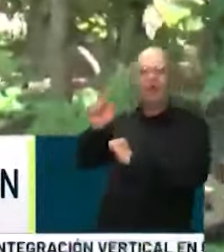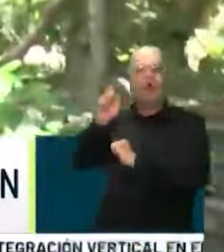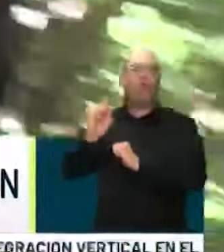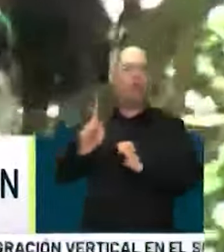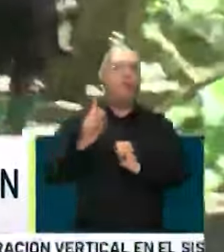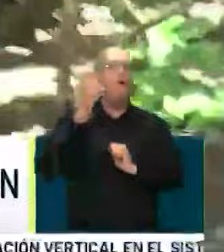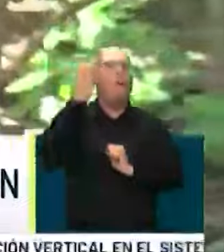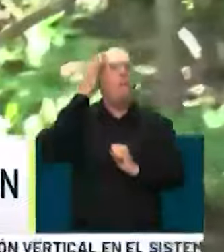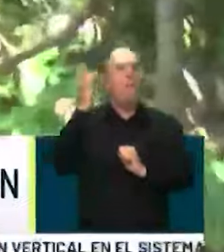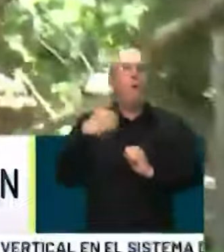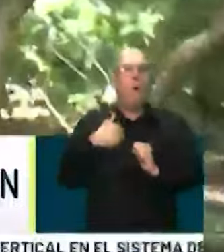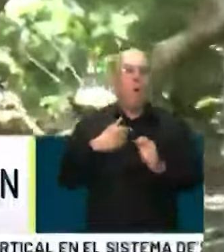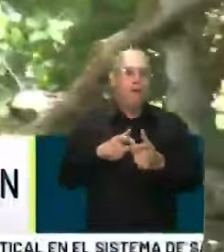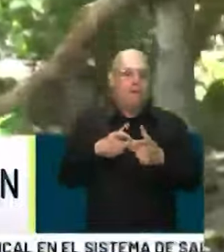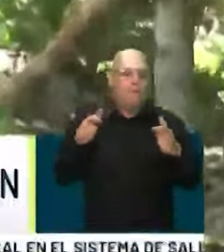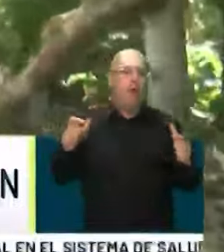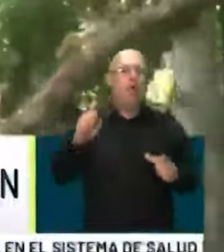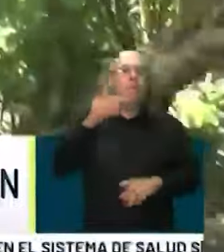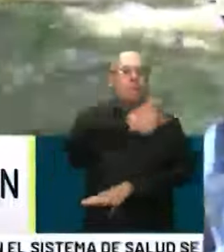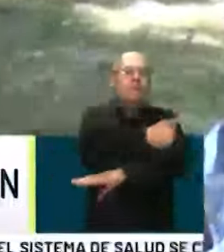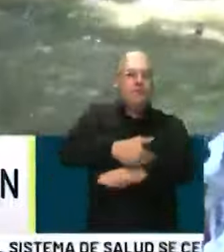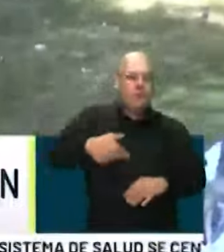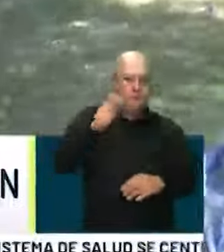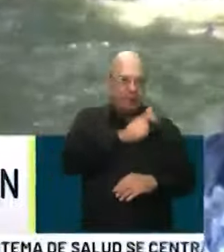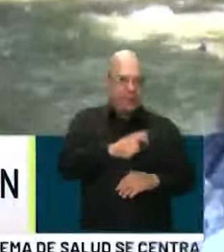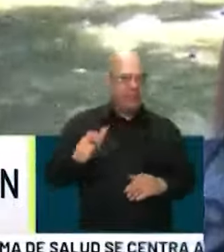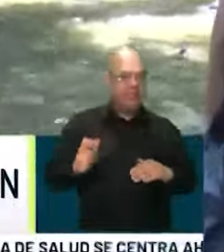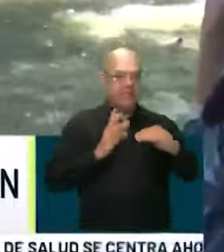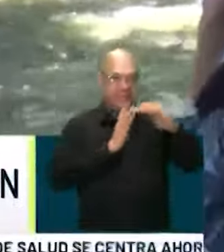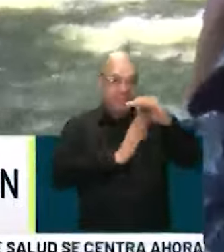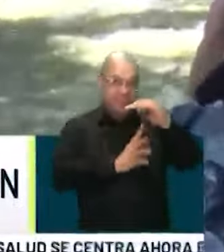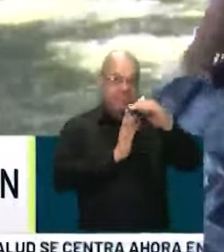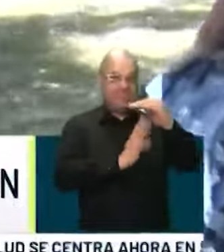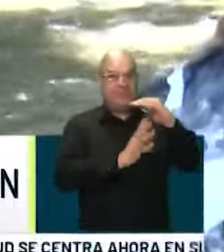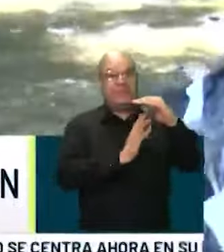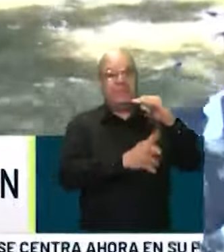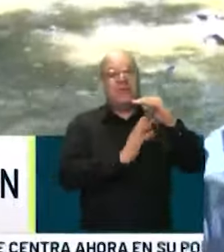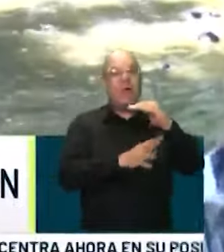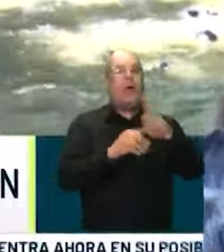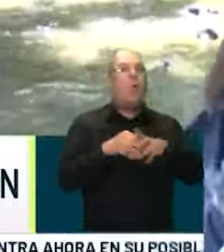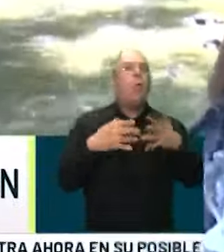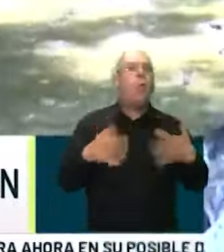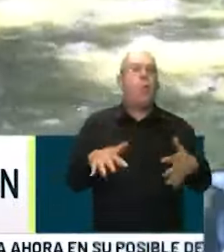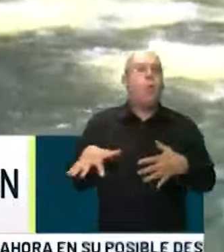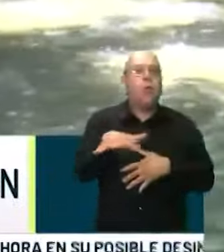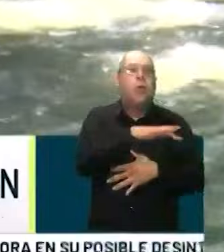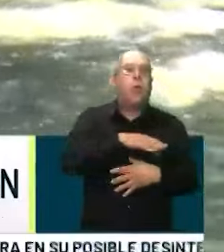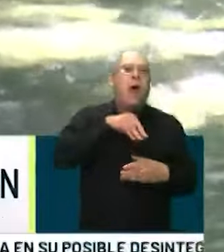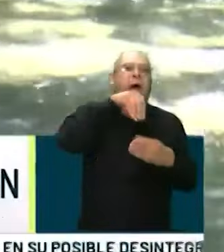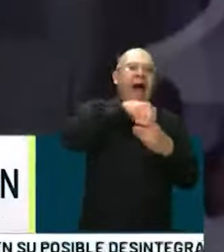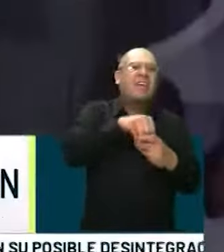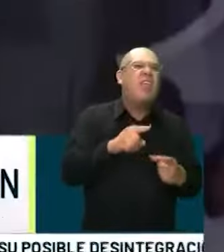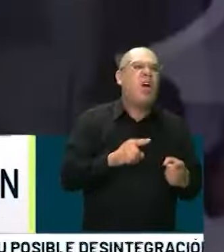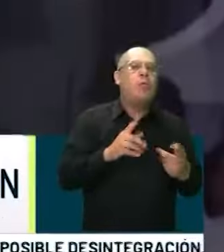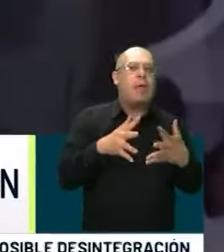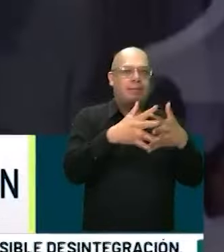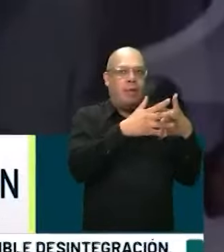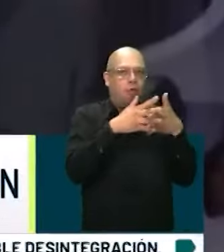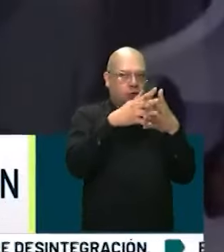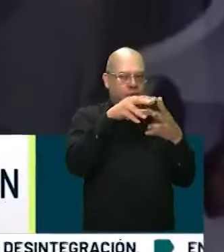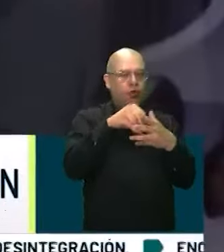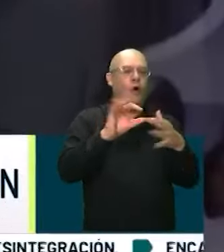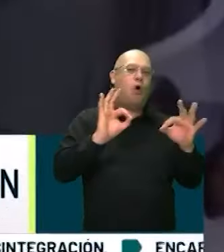a un millón el flujo de personas que pasarán por este país en su travesía para llegar al norte del continente haré